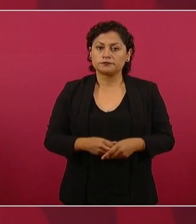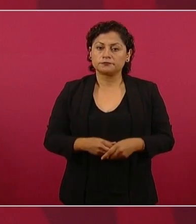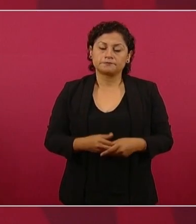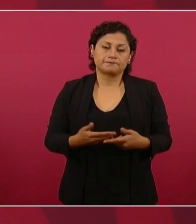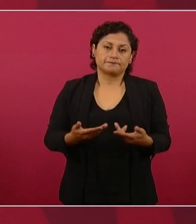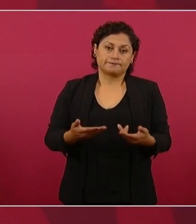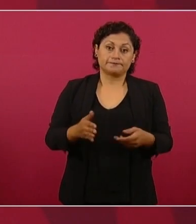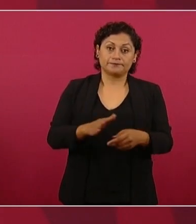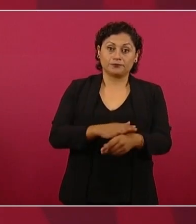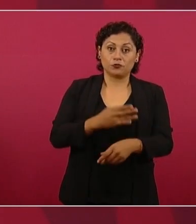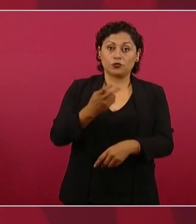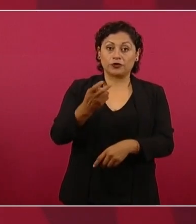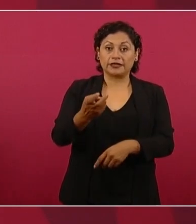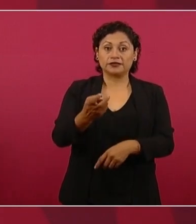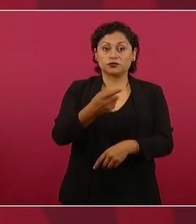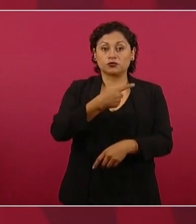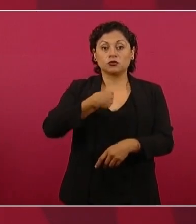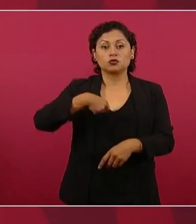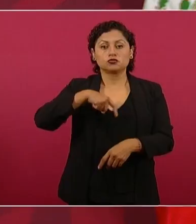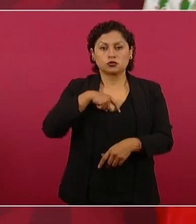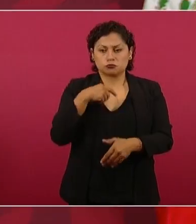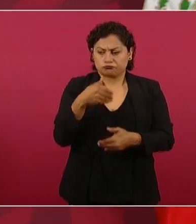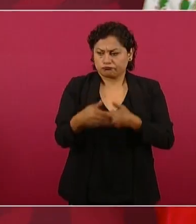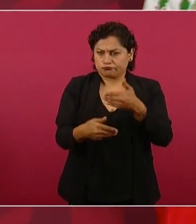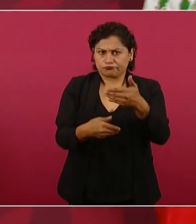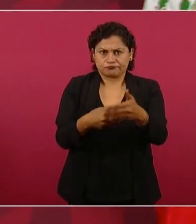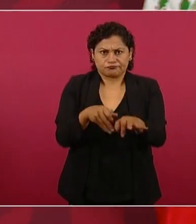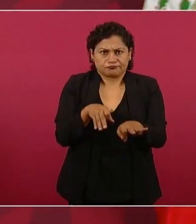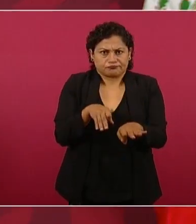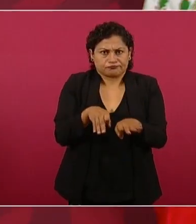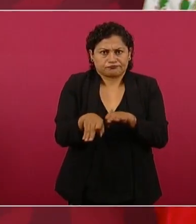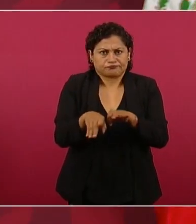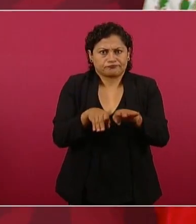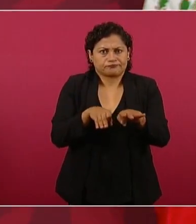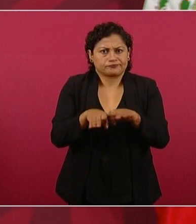Entonces, estamos trabajando